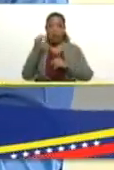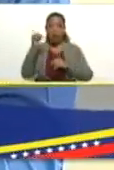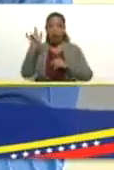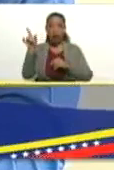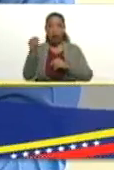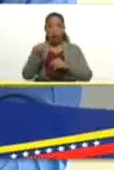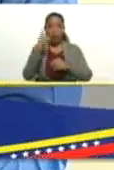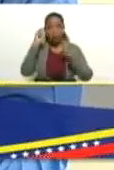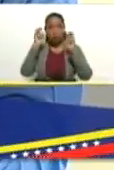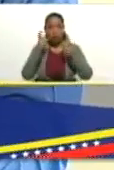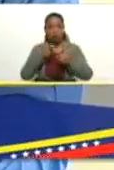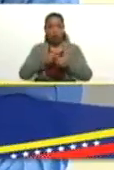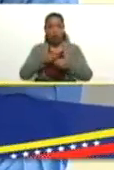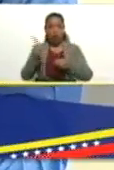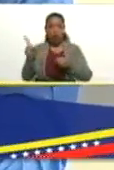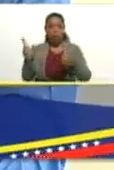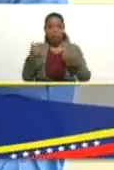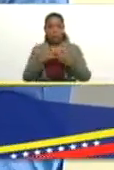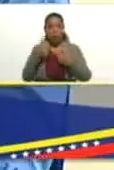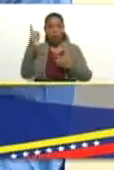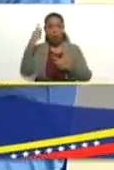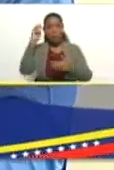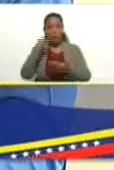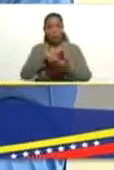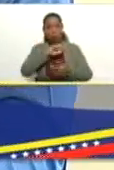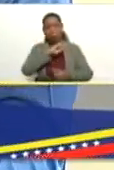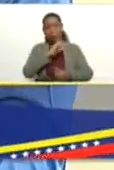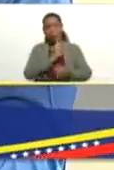del gas, que era un conflicto en Miranda fuerte hace